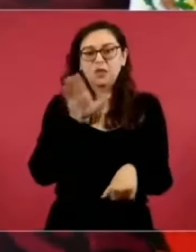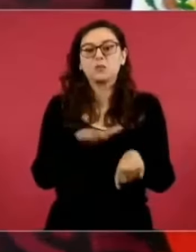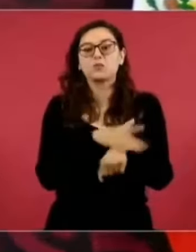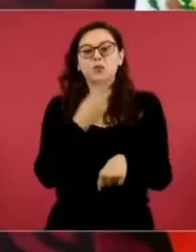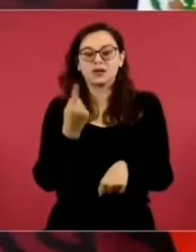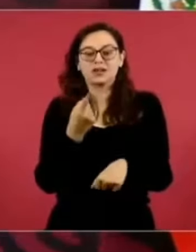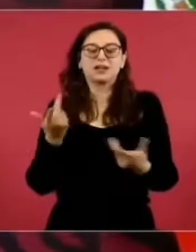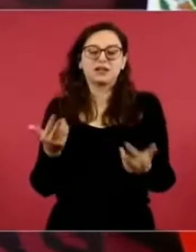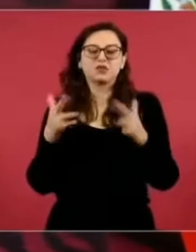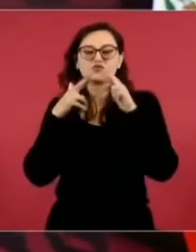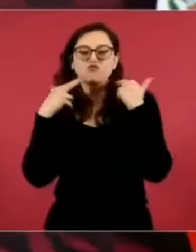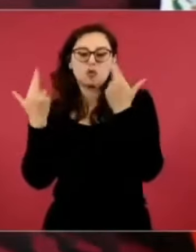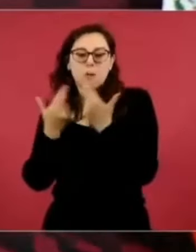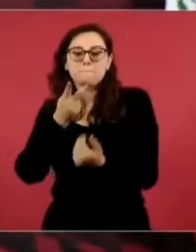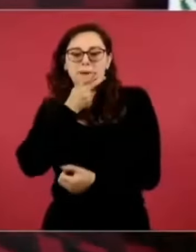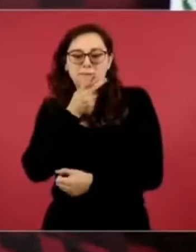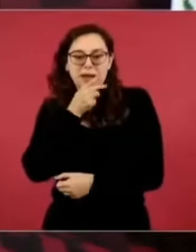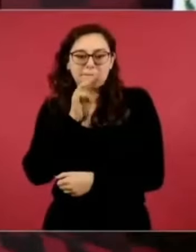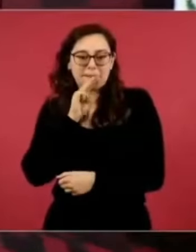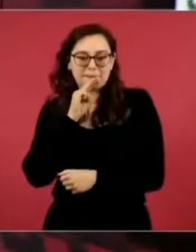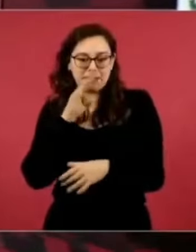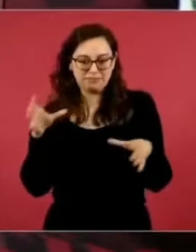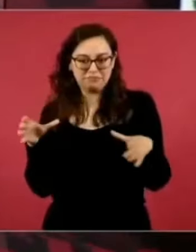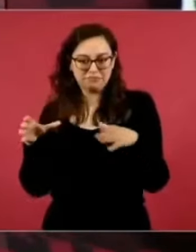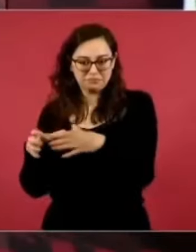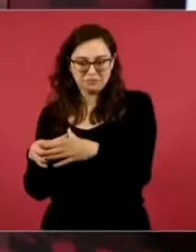Pero como